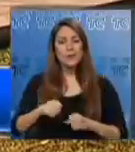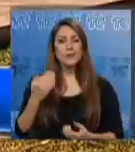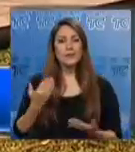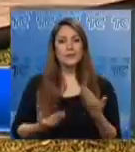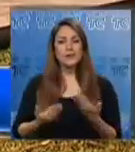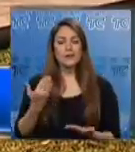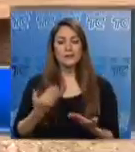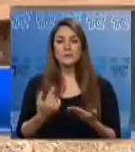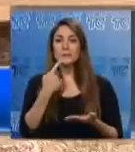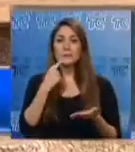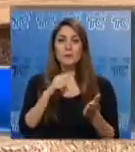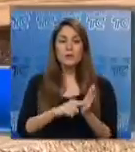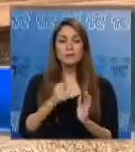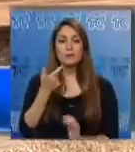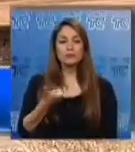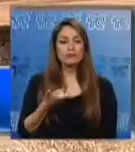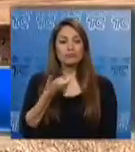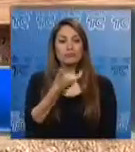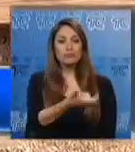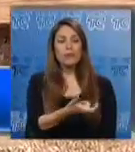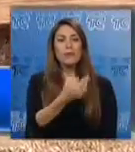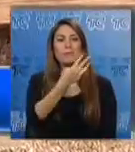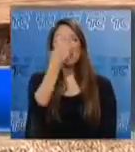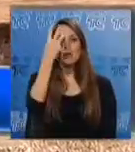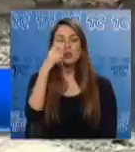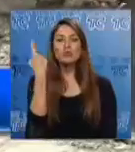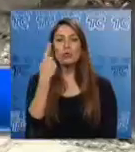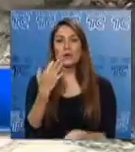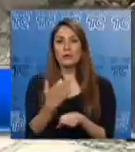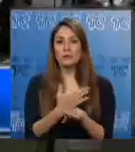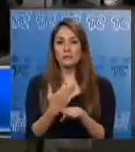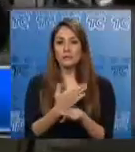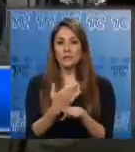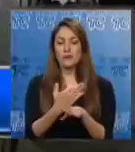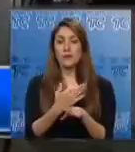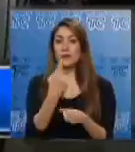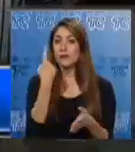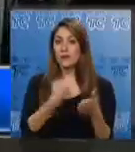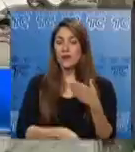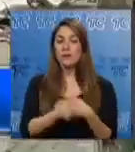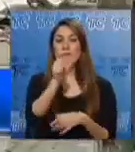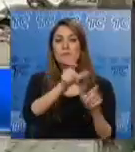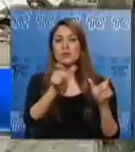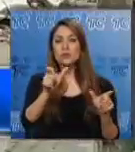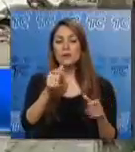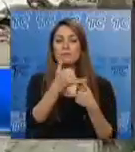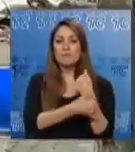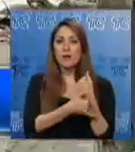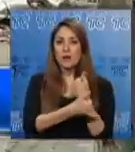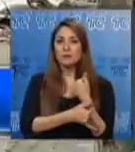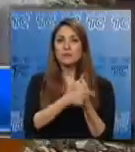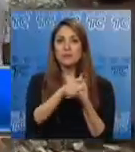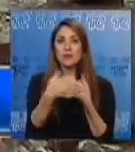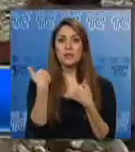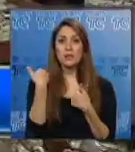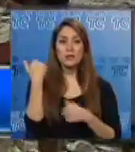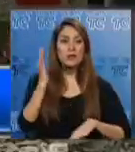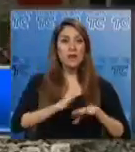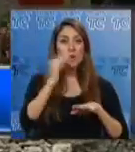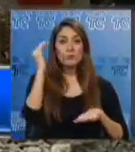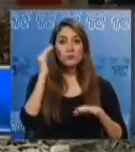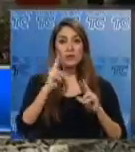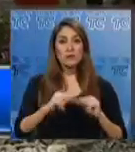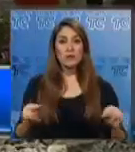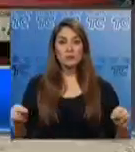posibilidad de obtener un estatus migratorio temporal y que se otorga a indocumentados de países que enfrentan un desastre